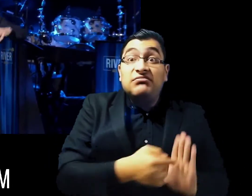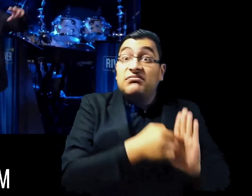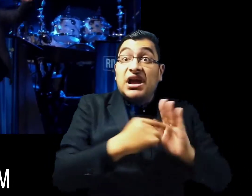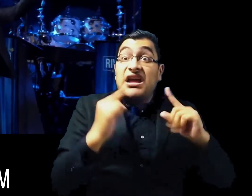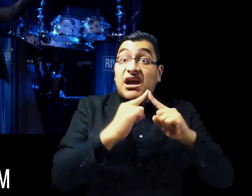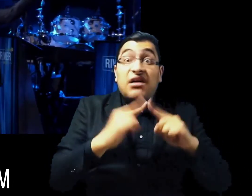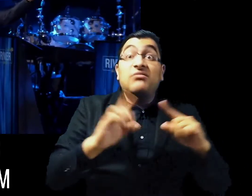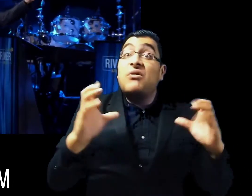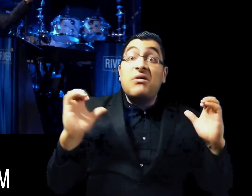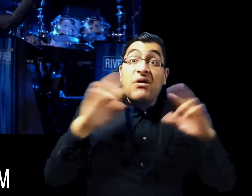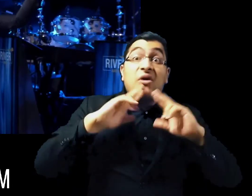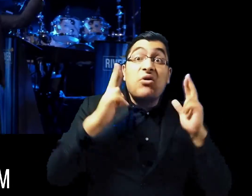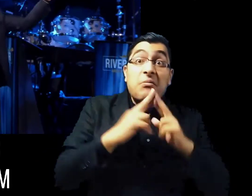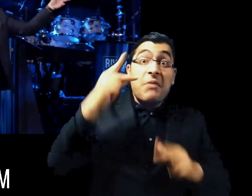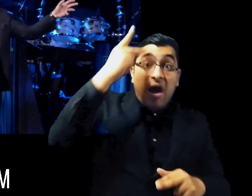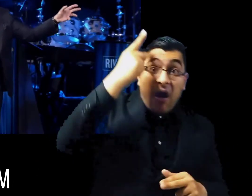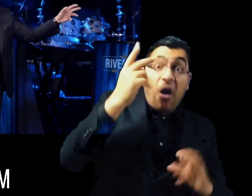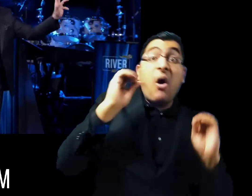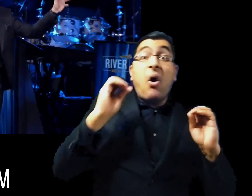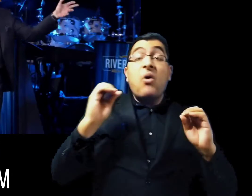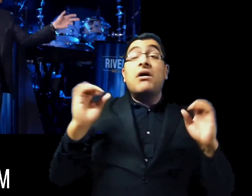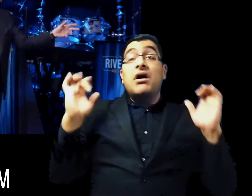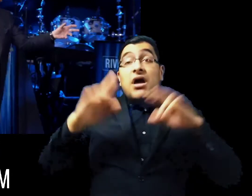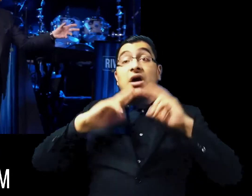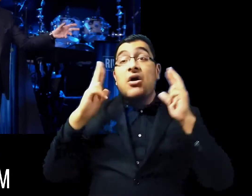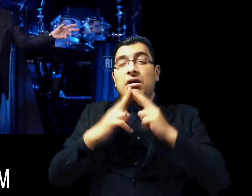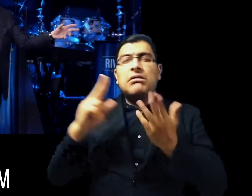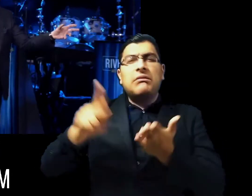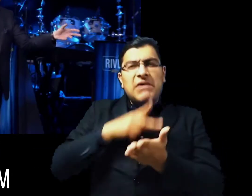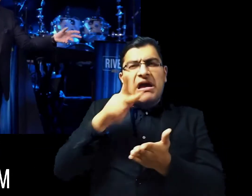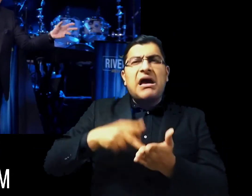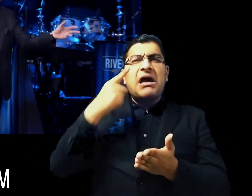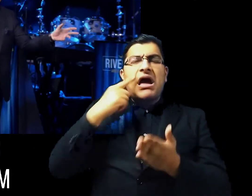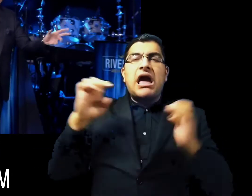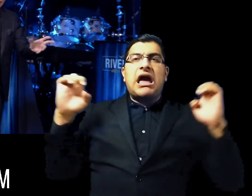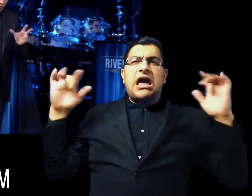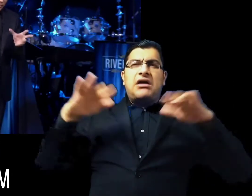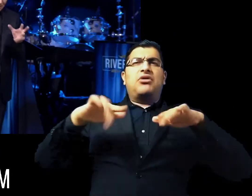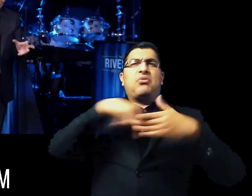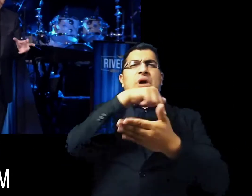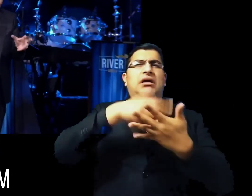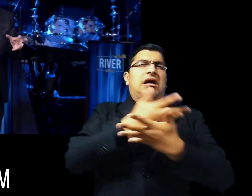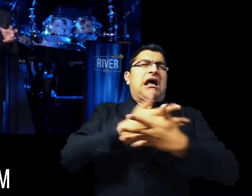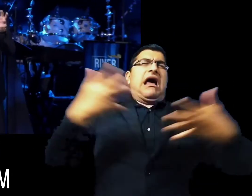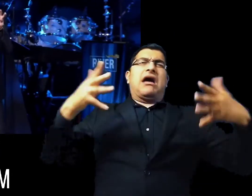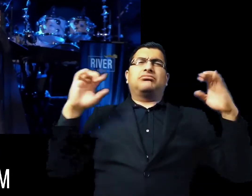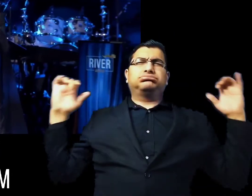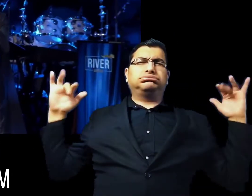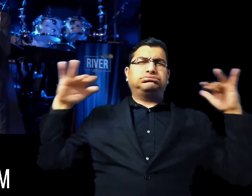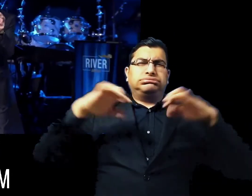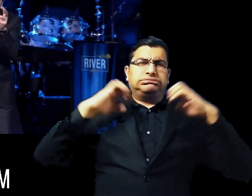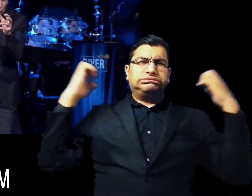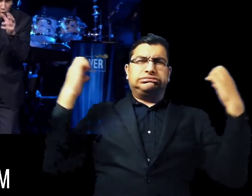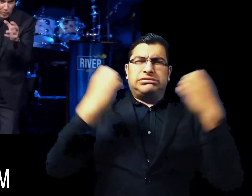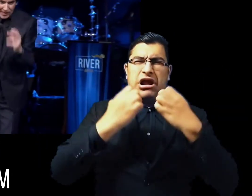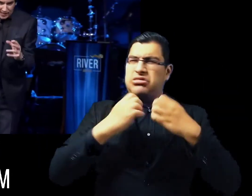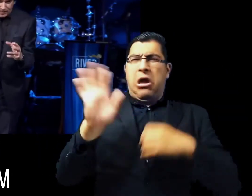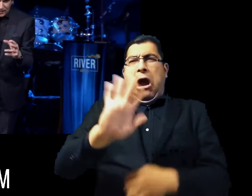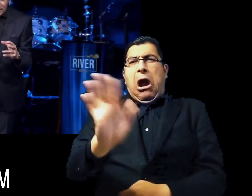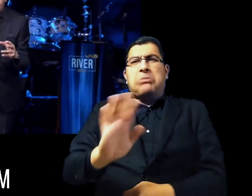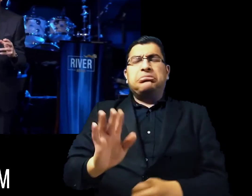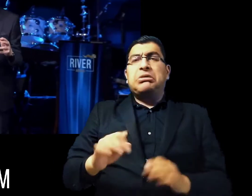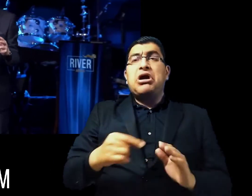muestra en una reunión eventual de tanto en tanto en un estadio, en un lugar. No, esa unidad se muestra al